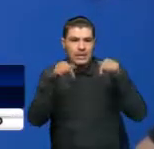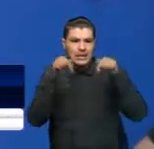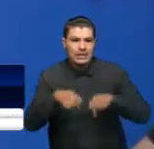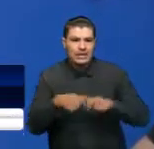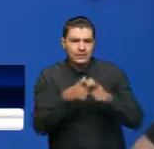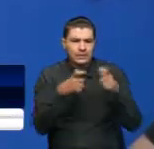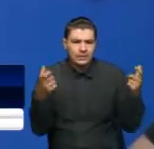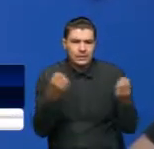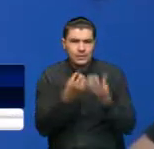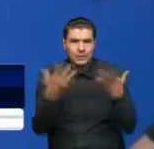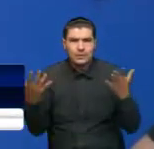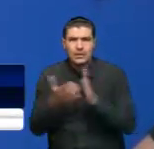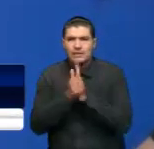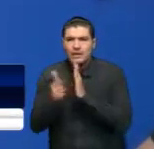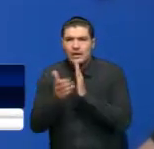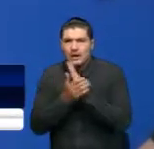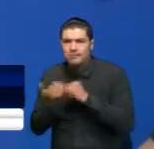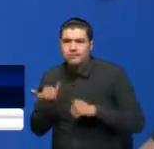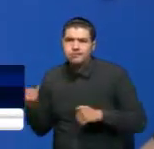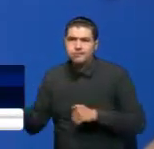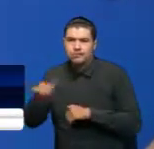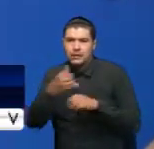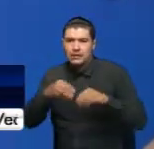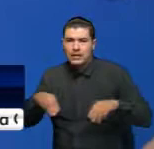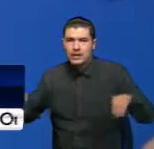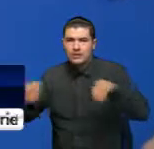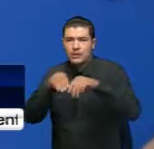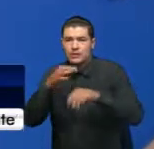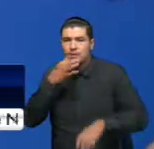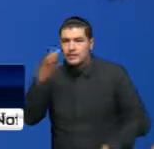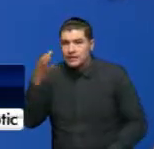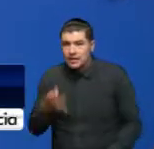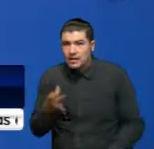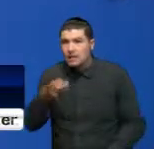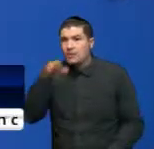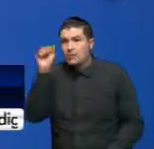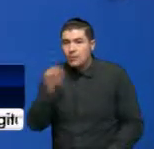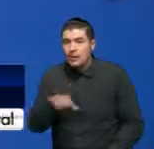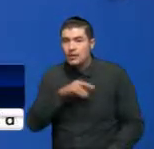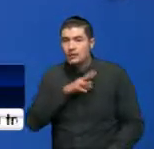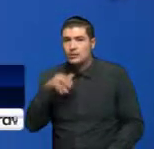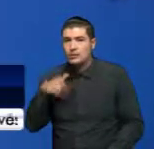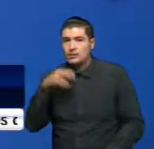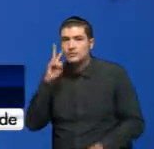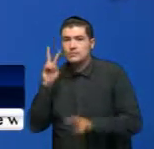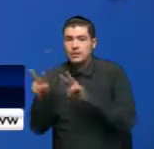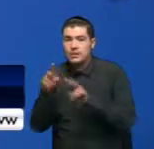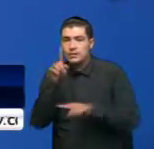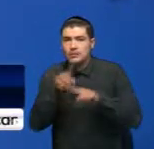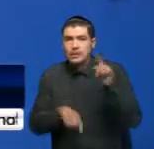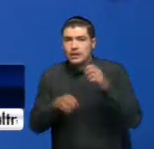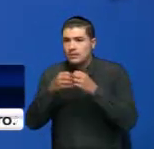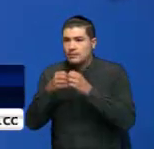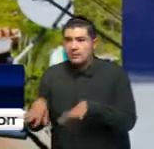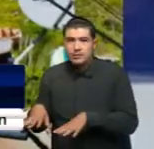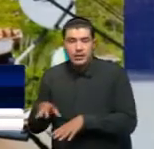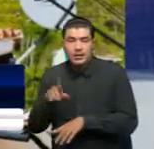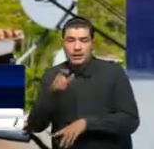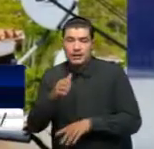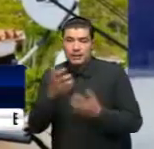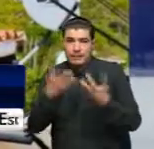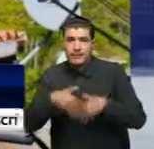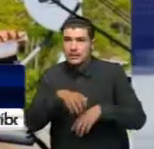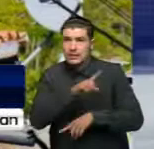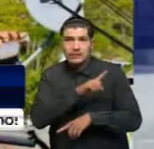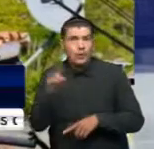cantidad de potencialidades ahí en el territorio que definitivamente nuestros moradores no pueden desaprovechar y que los empresarios tampoco y hoy